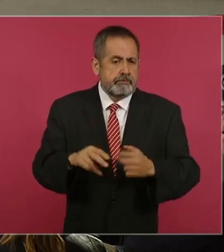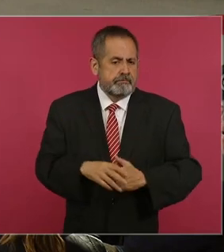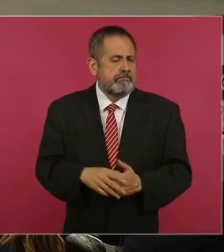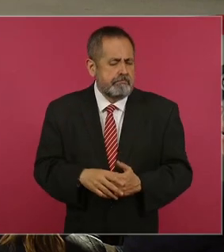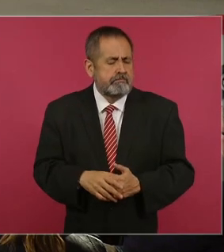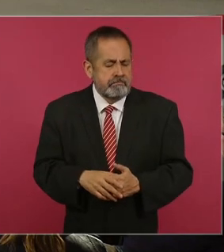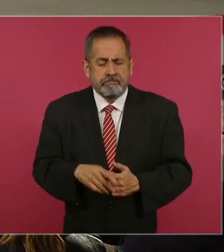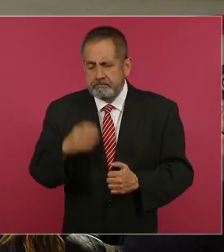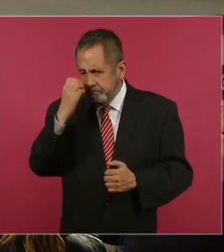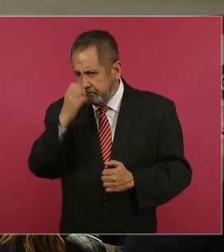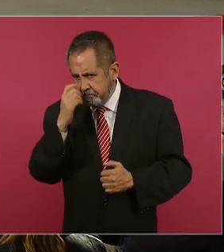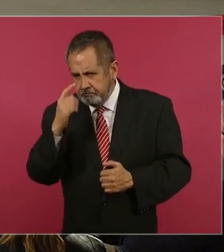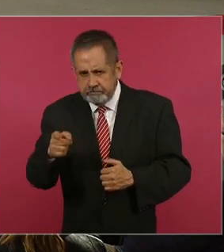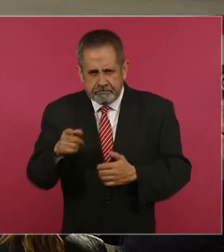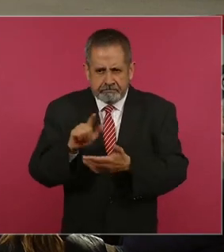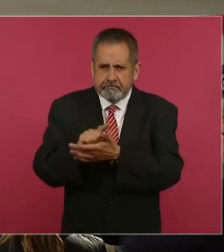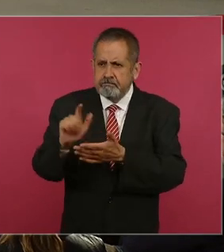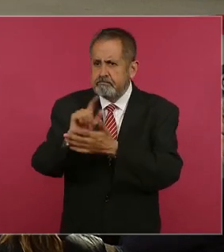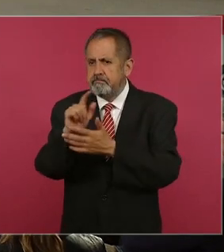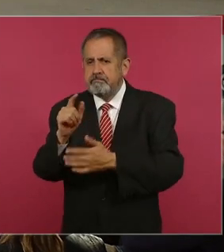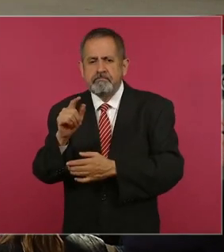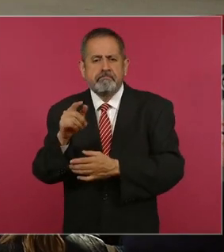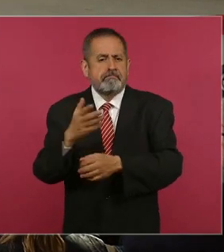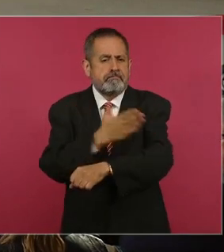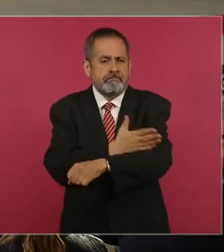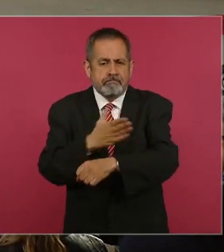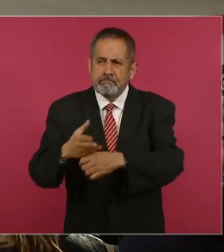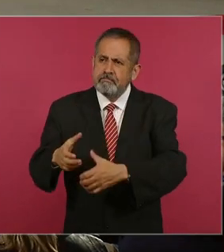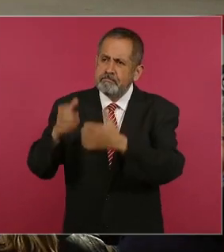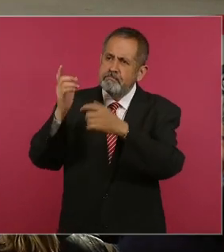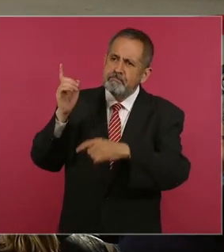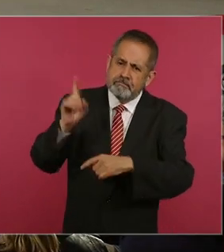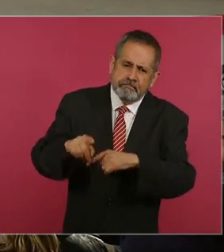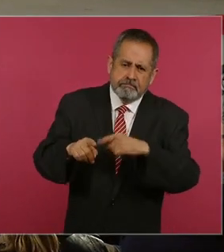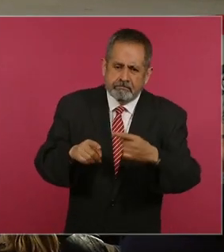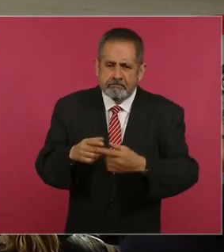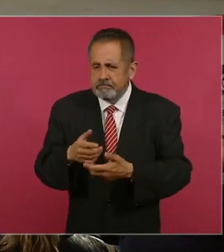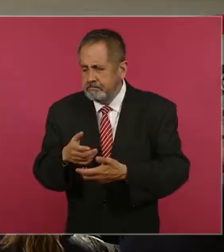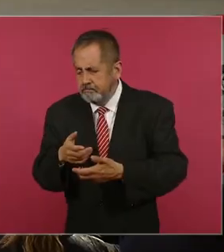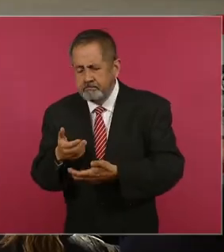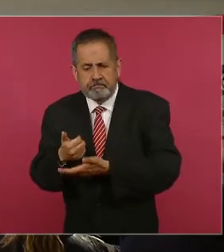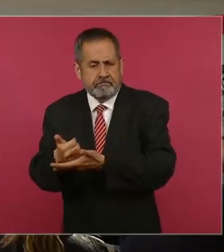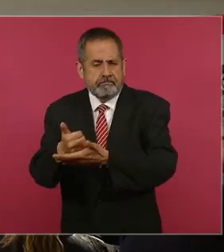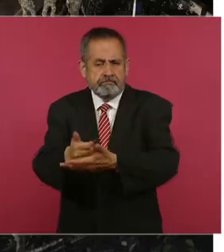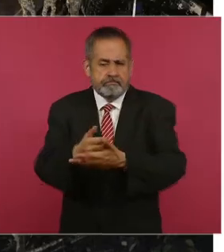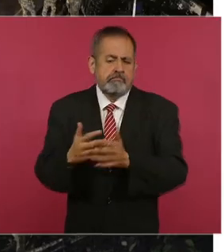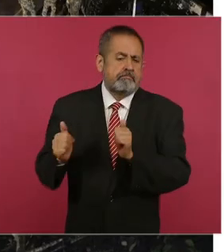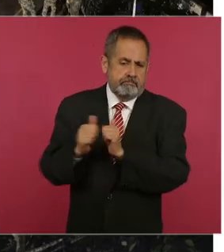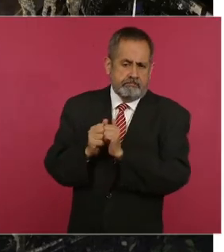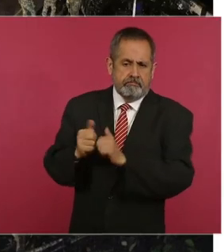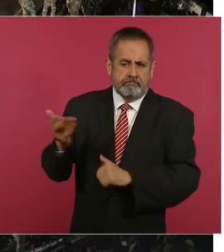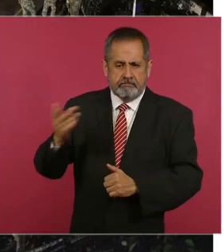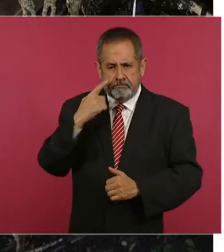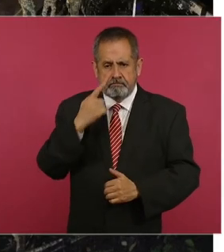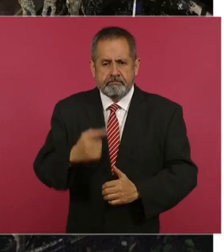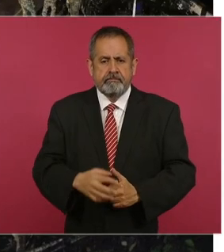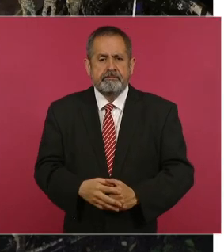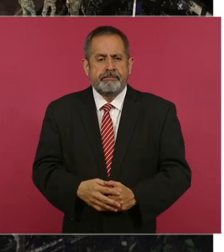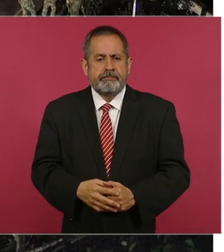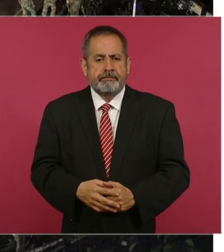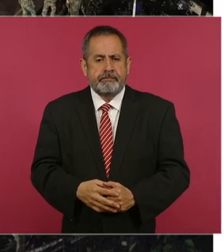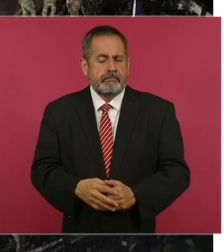cabo las acciones de retiro y de postes caídos con el respaldo de los gobiernos de los estados, de los